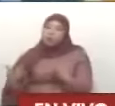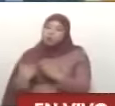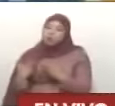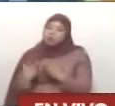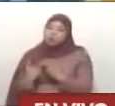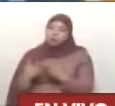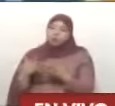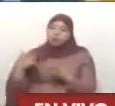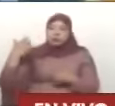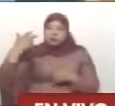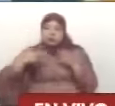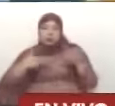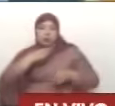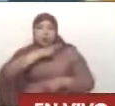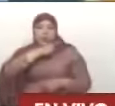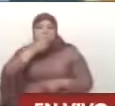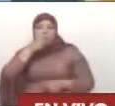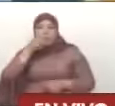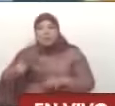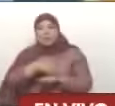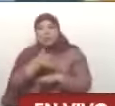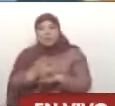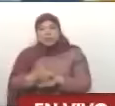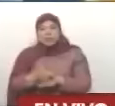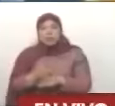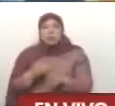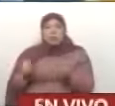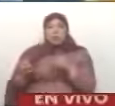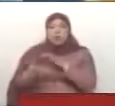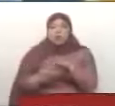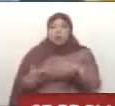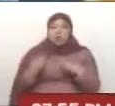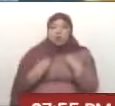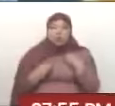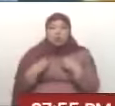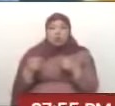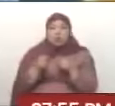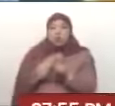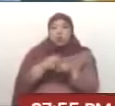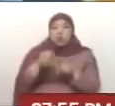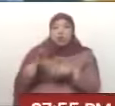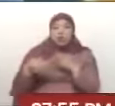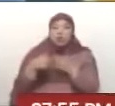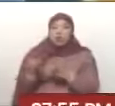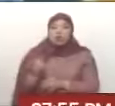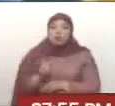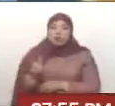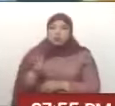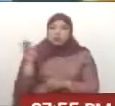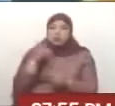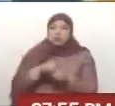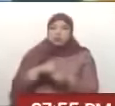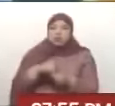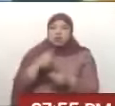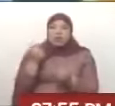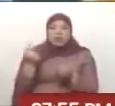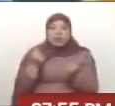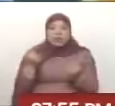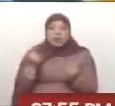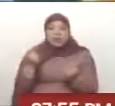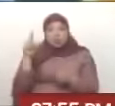los pranes, atacaran las ciudades principales, caotizaran de violencia el país, volvieran a hundir la